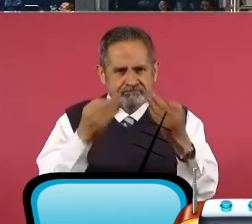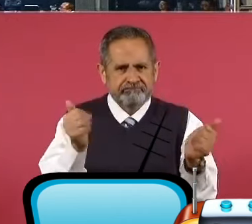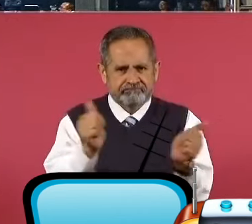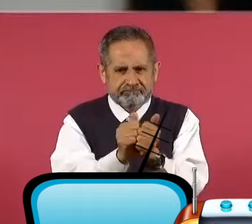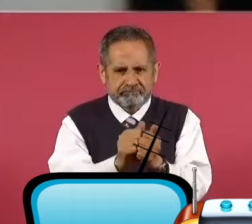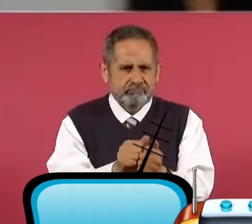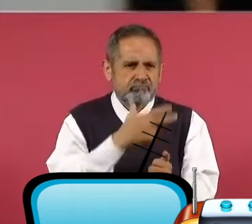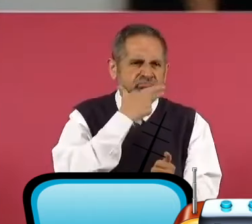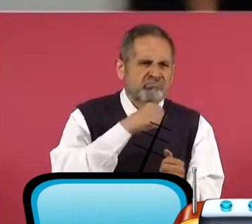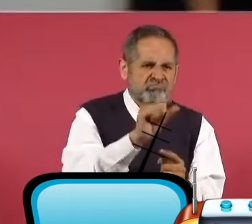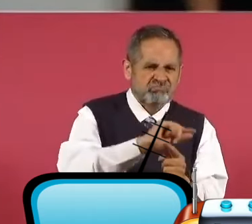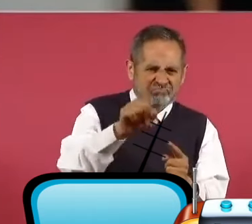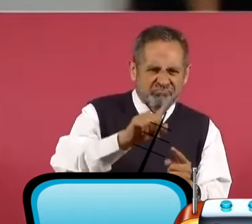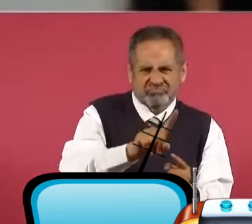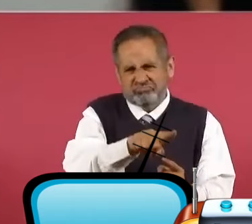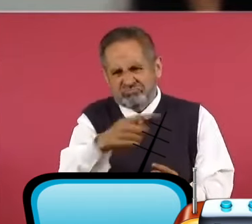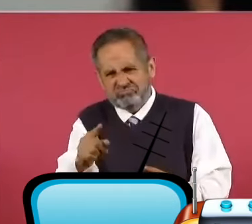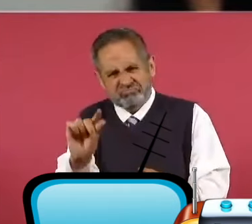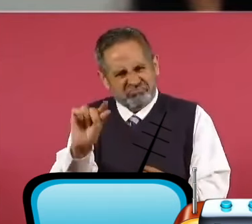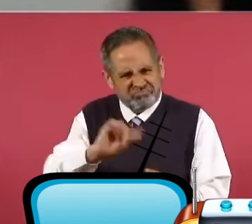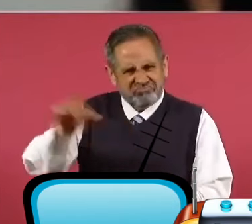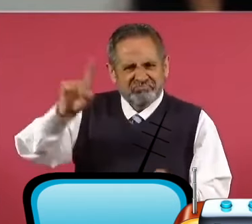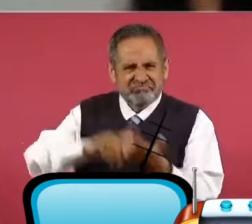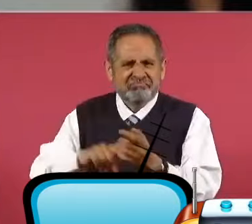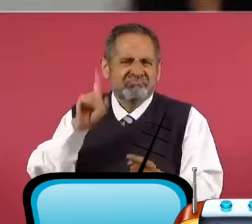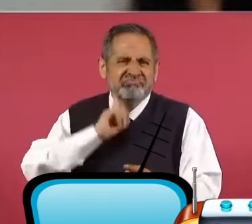un gran hombre, hay una